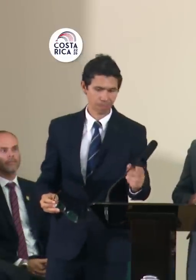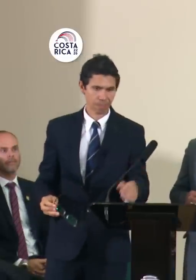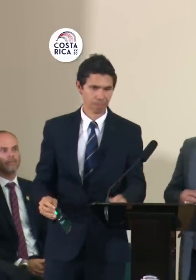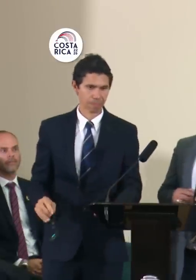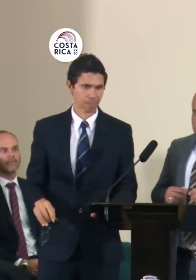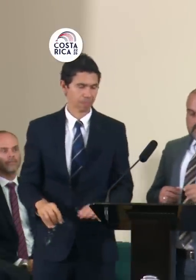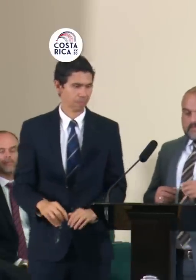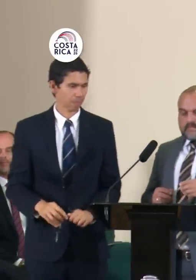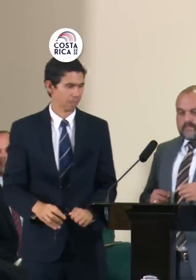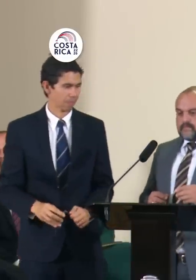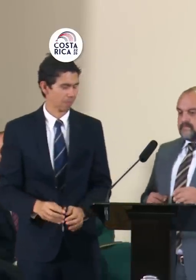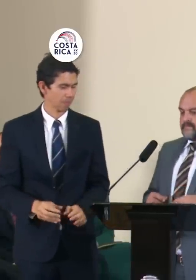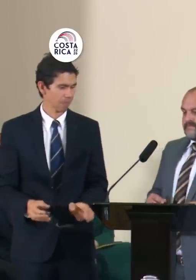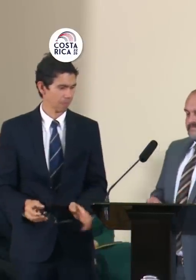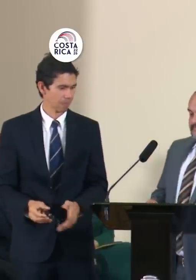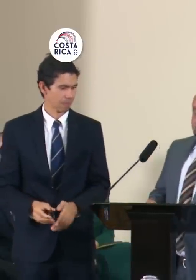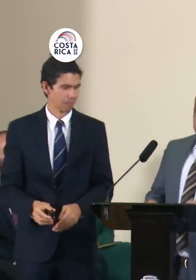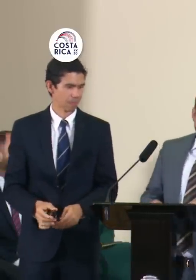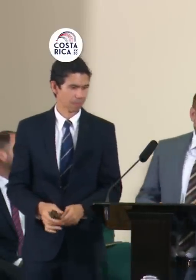había cochinilla. Bueno, perdón.